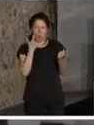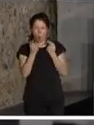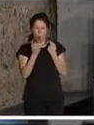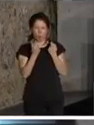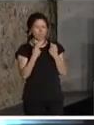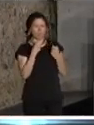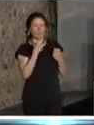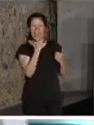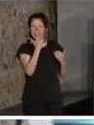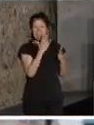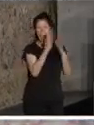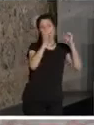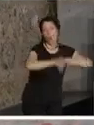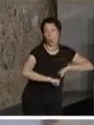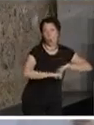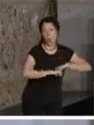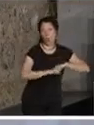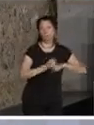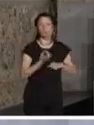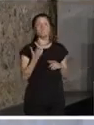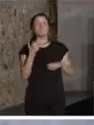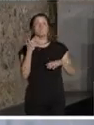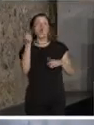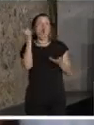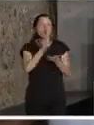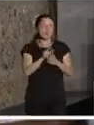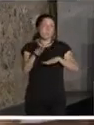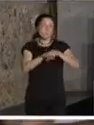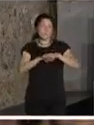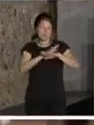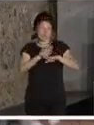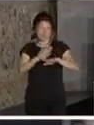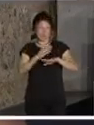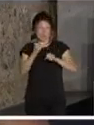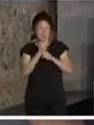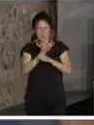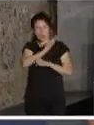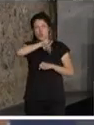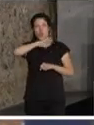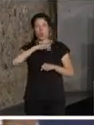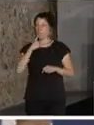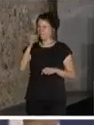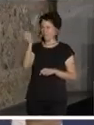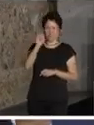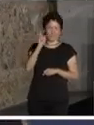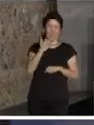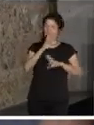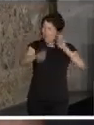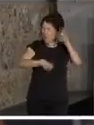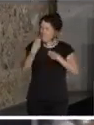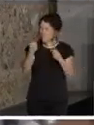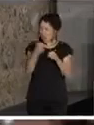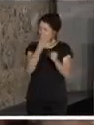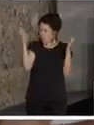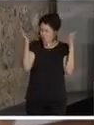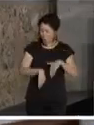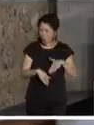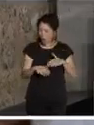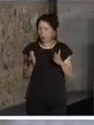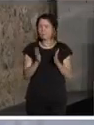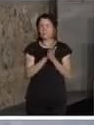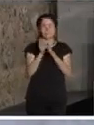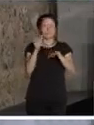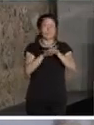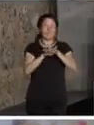ya se estaba cerrando el acuerdo y nuevamente la ministra de trabajo Yolanda Díaz dijo que de eso nada que si no había reforma laboral se